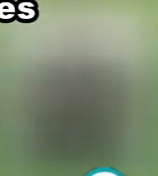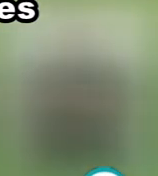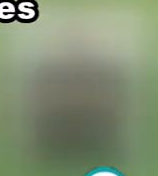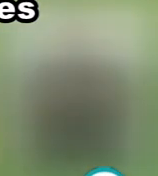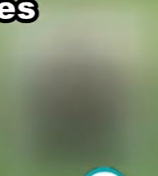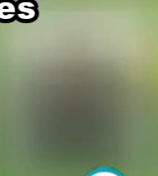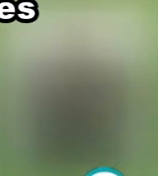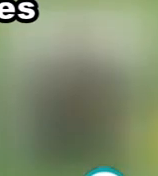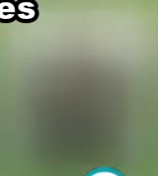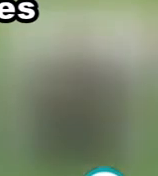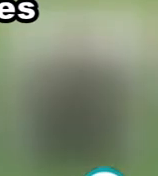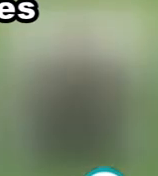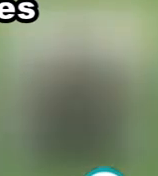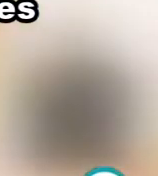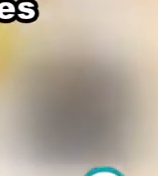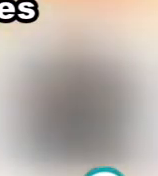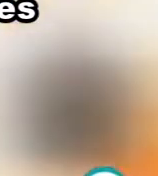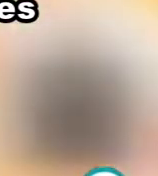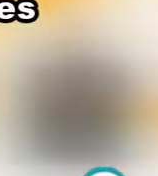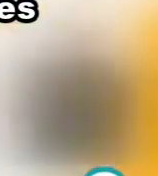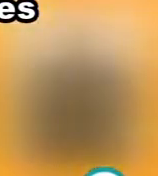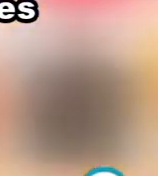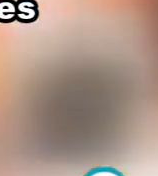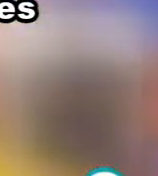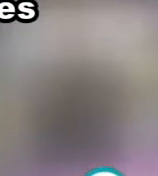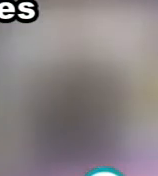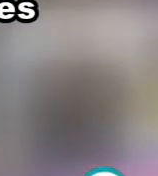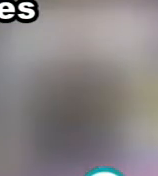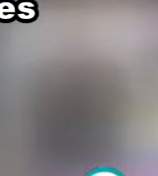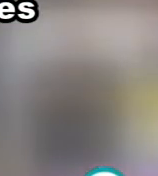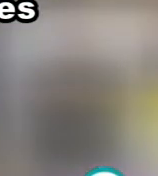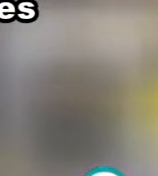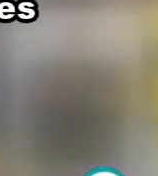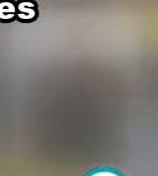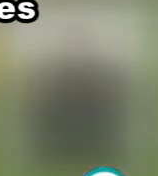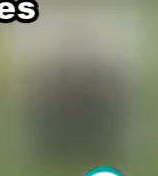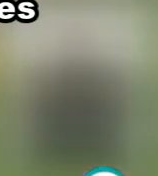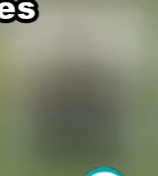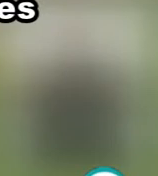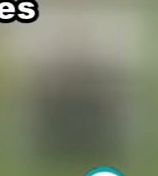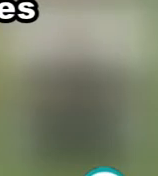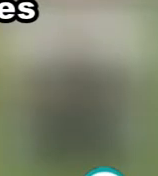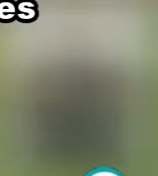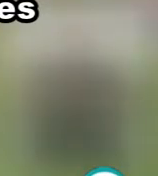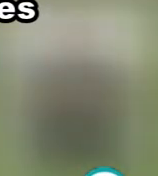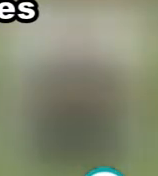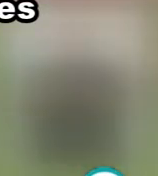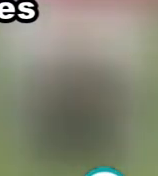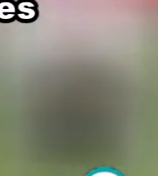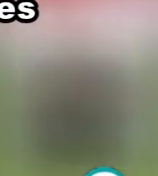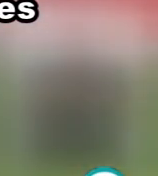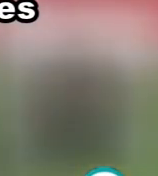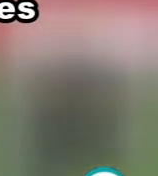Claro, Ya lo vimos en el playoff contra el Tenerife, un tiro similar que nadie esperaba y que se sacó de la manga, y la verdad que es un golazo porque